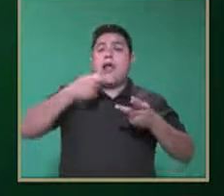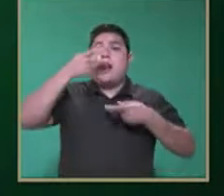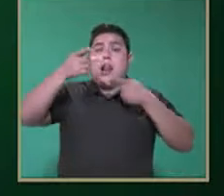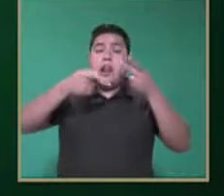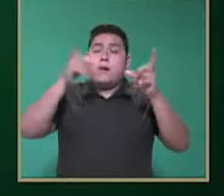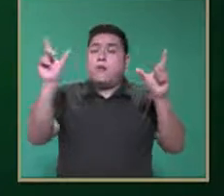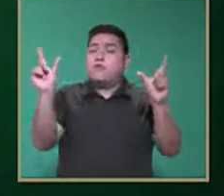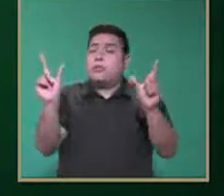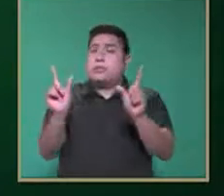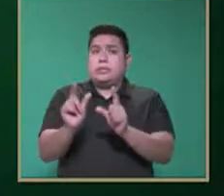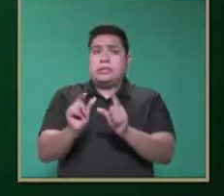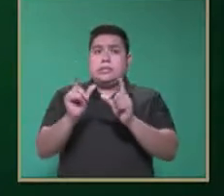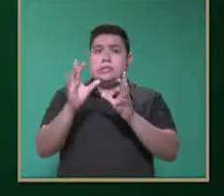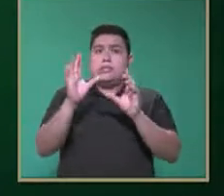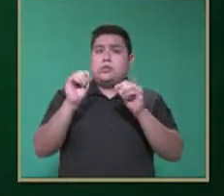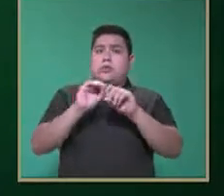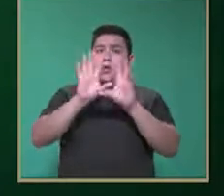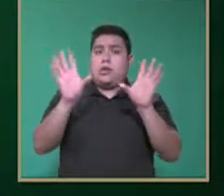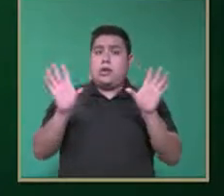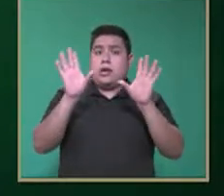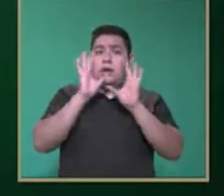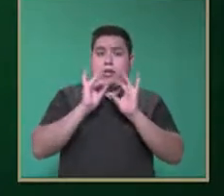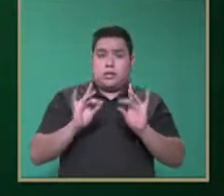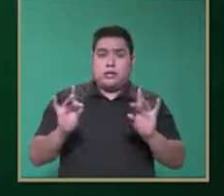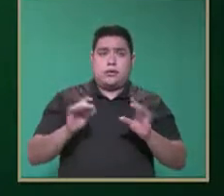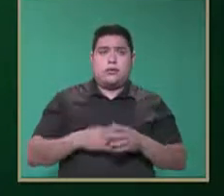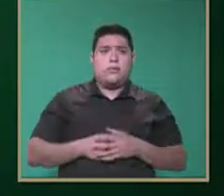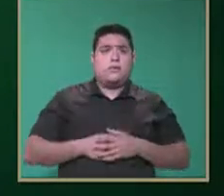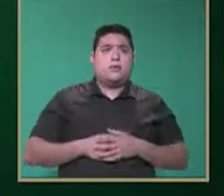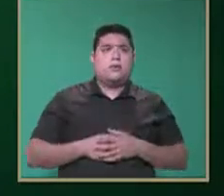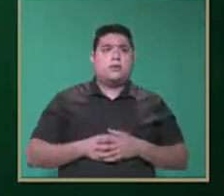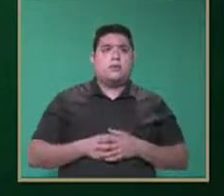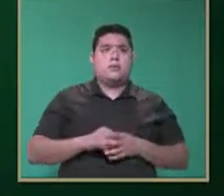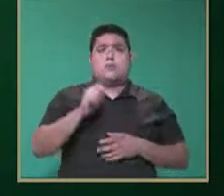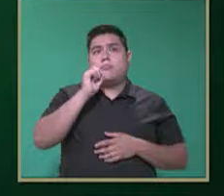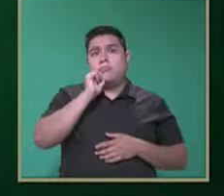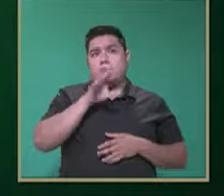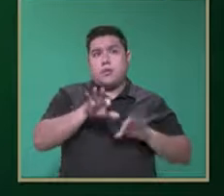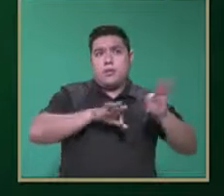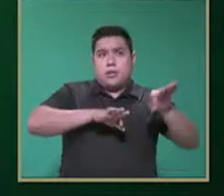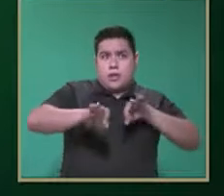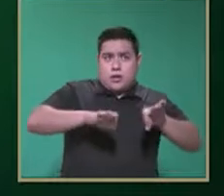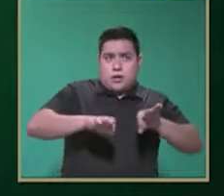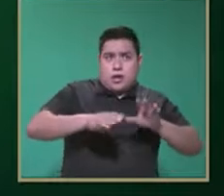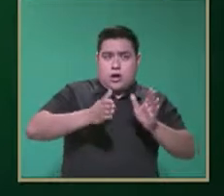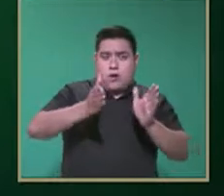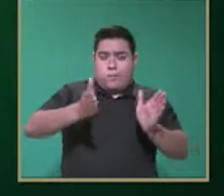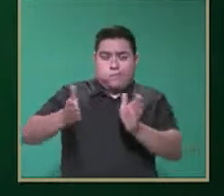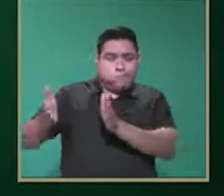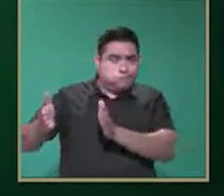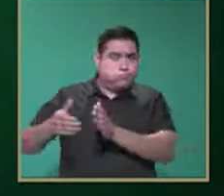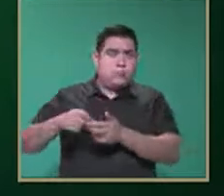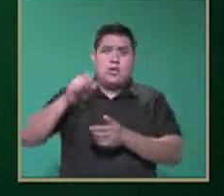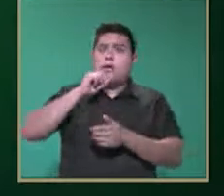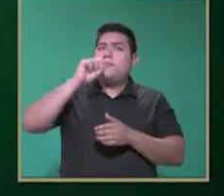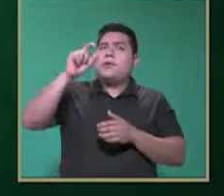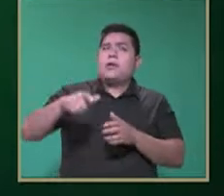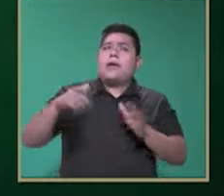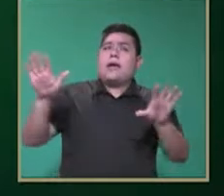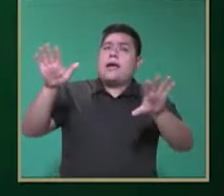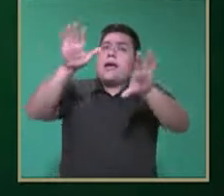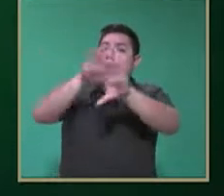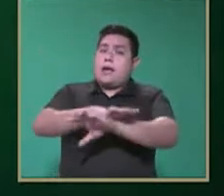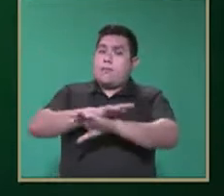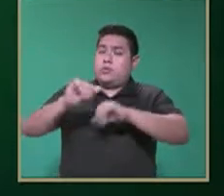con los niños. Dividir espacios de trabajo, anticipar cambios de actividades en el aula. Estos también lo podemos